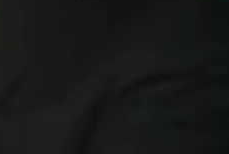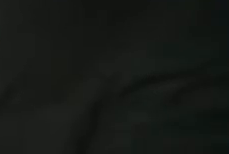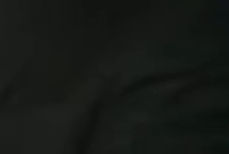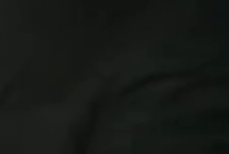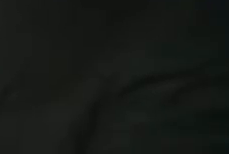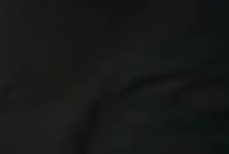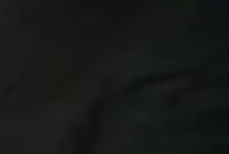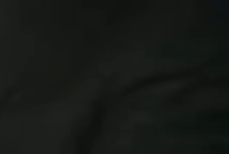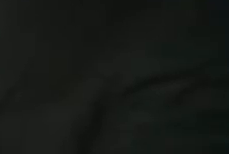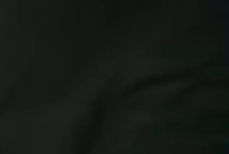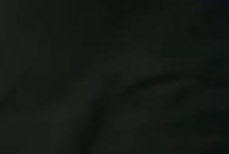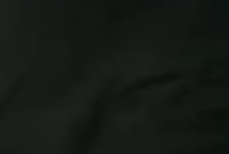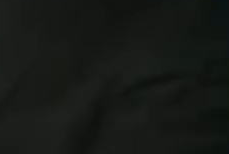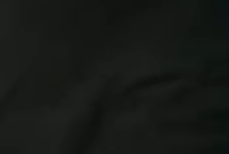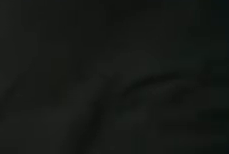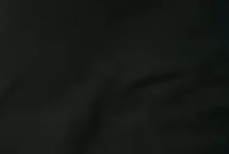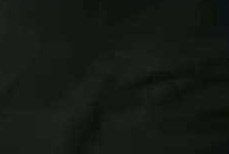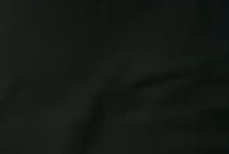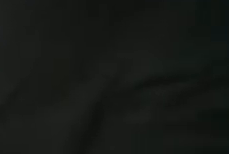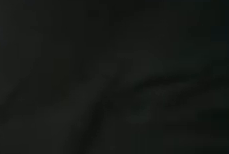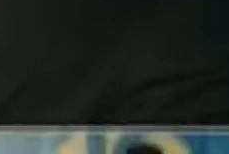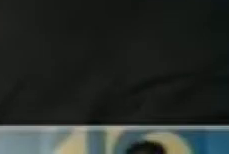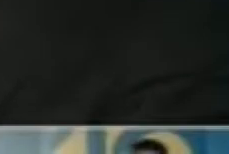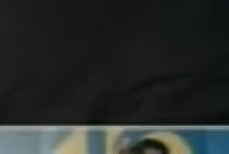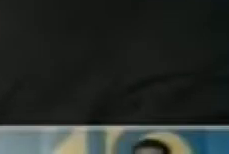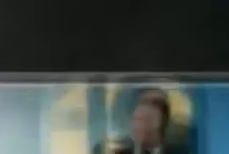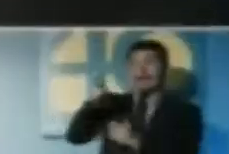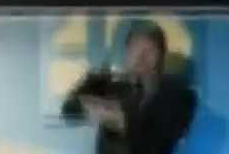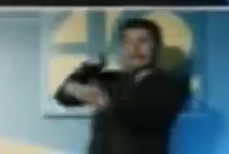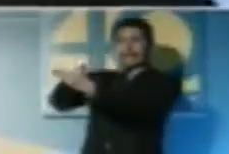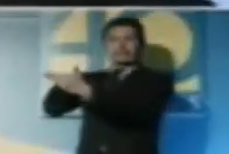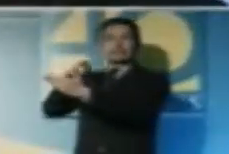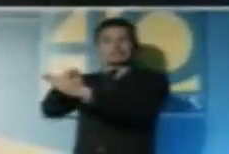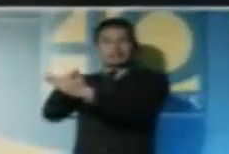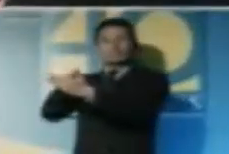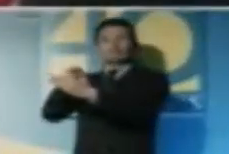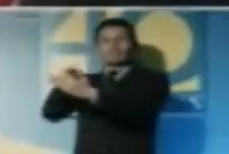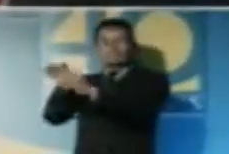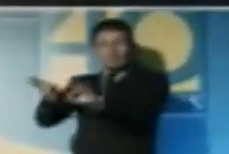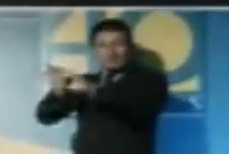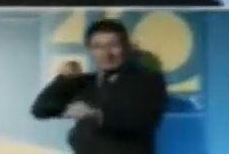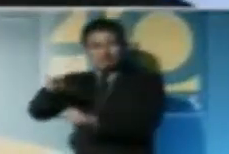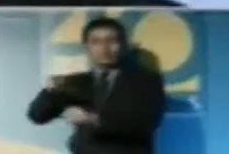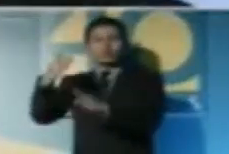están las razones que expertos consideran como el núcleo duro de los problemas que tenemos que